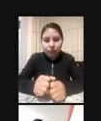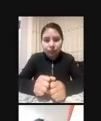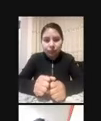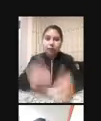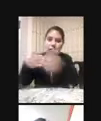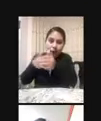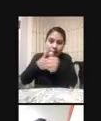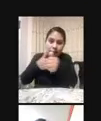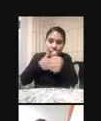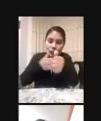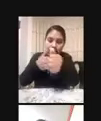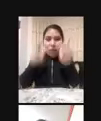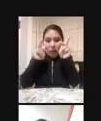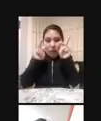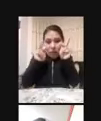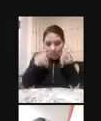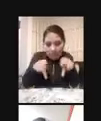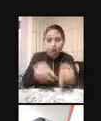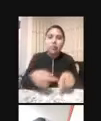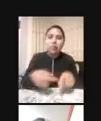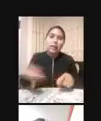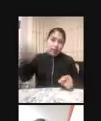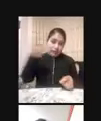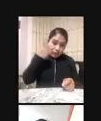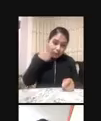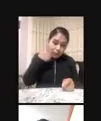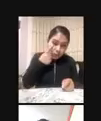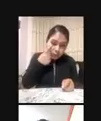una persona, ¿no? Que conozca de las técnicas, ¿sí?